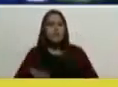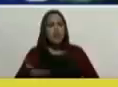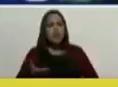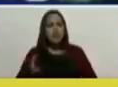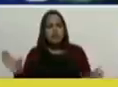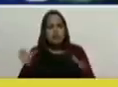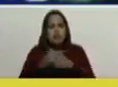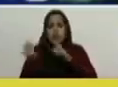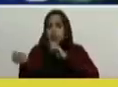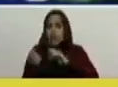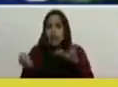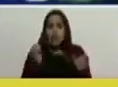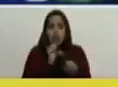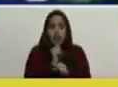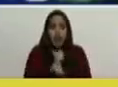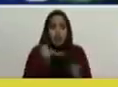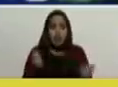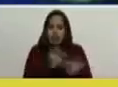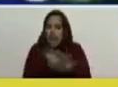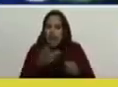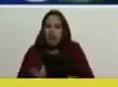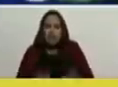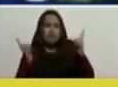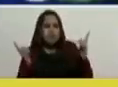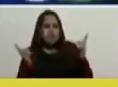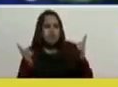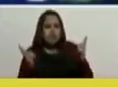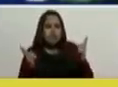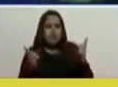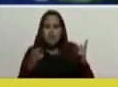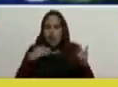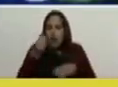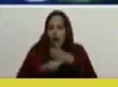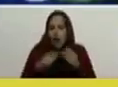trabajarlos? Nada nos los impide. No hagamos de eso un impedimento.